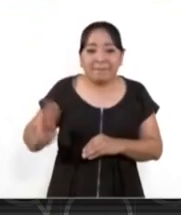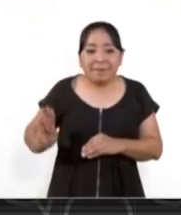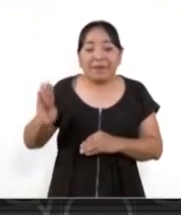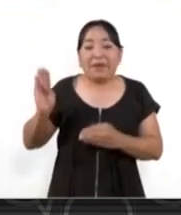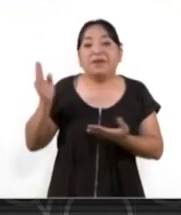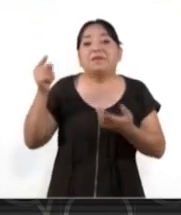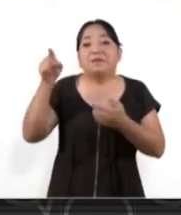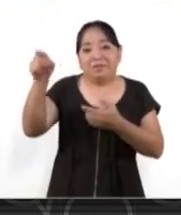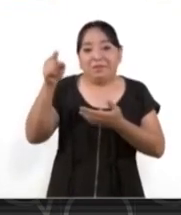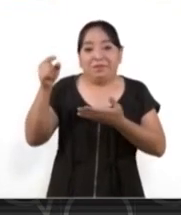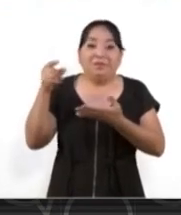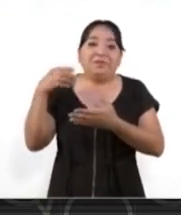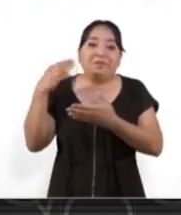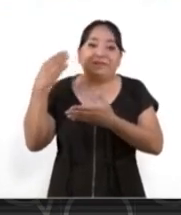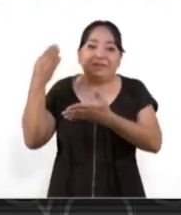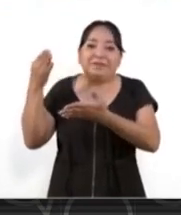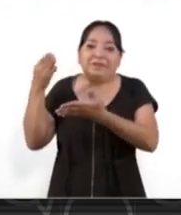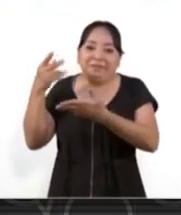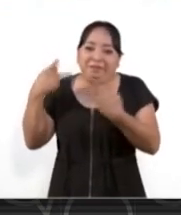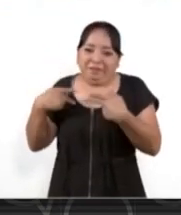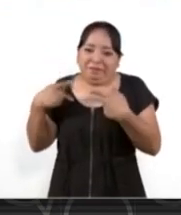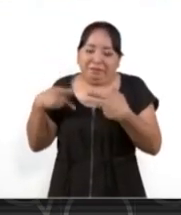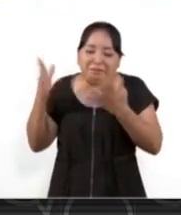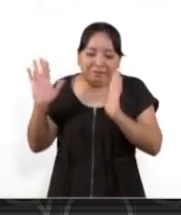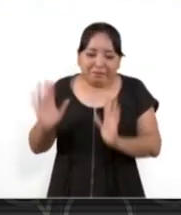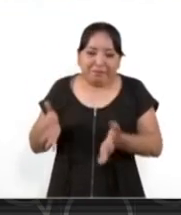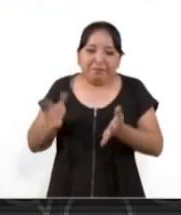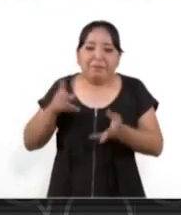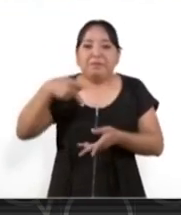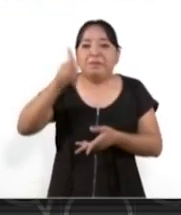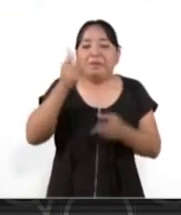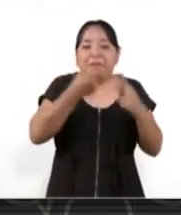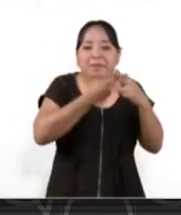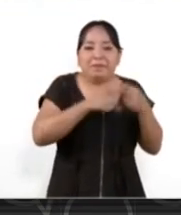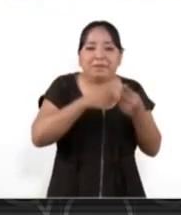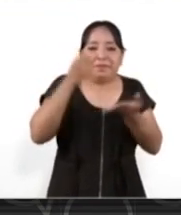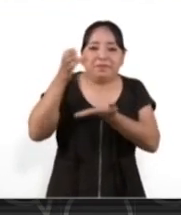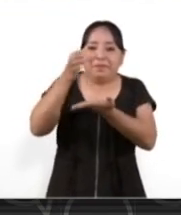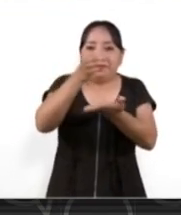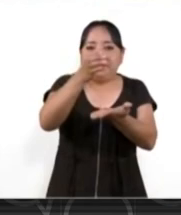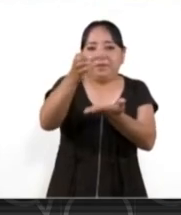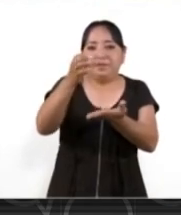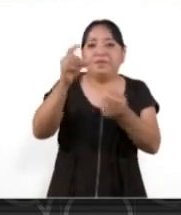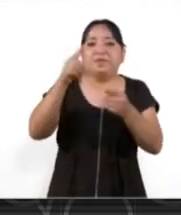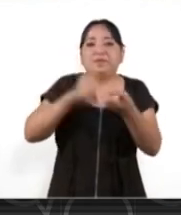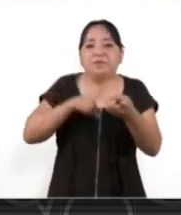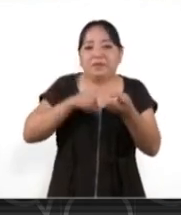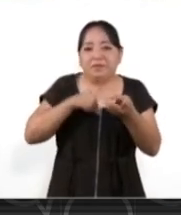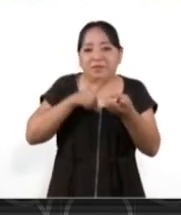primera visita va a ser México y va a ser la Ciudad de México.